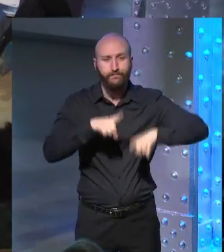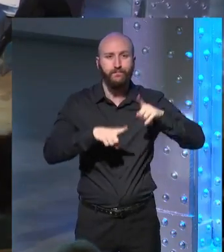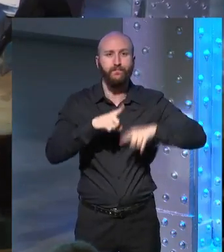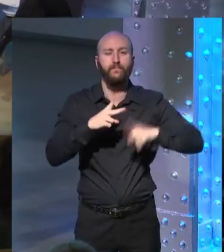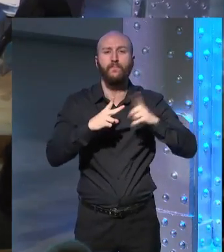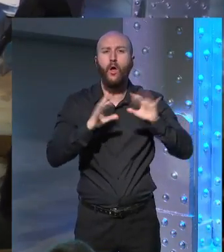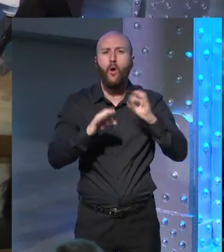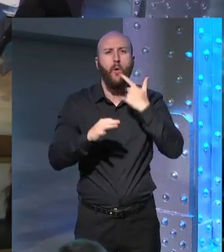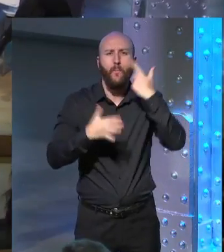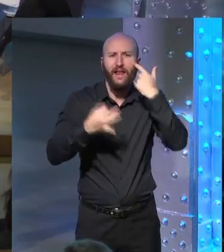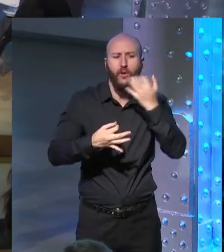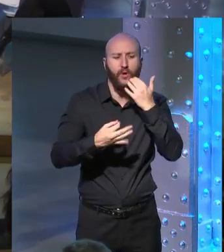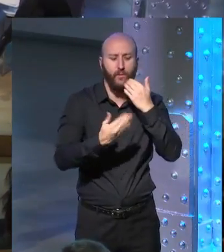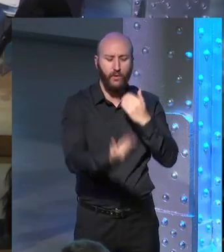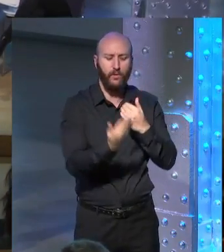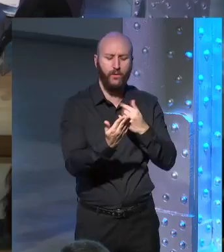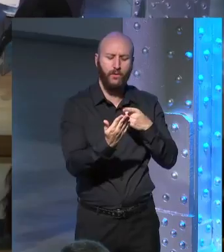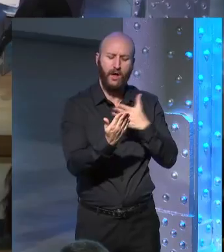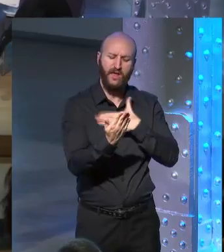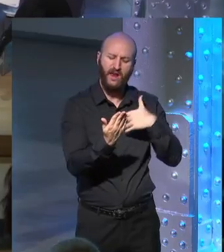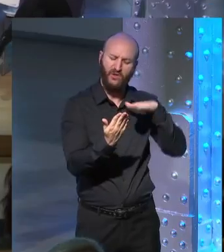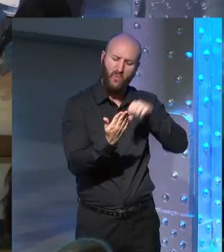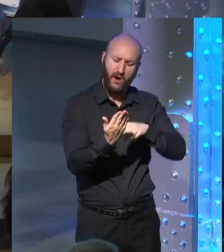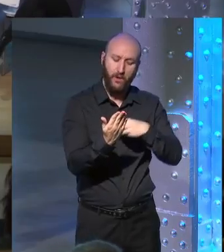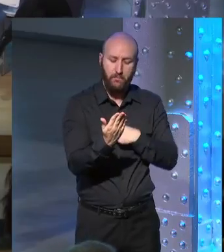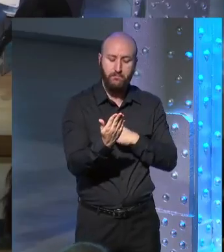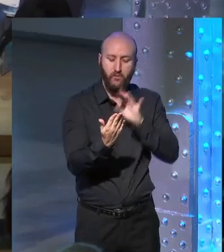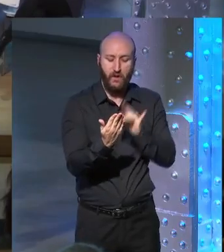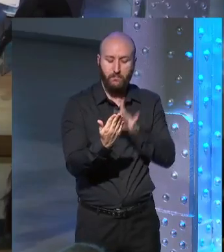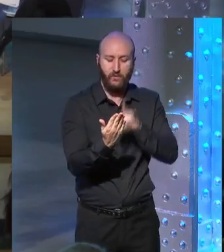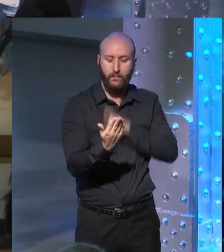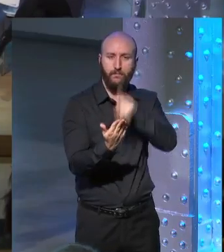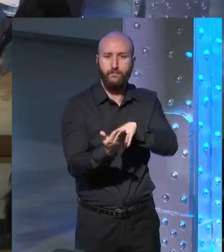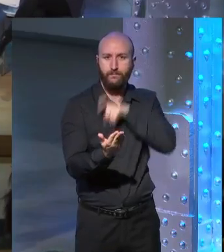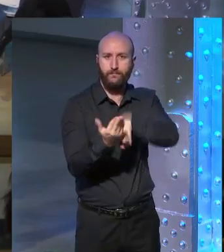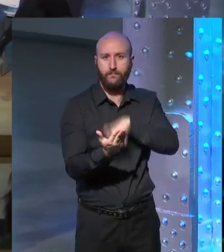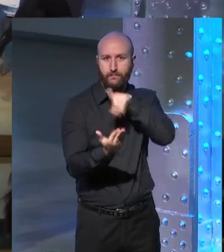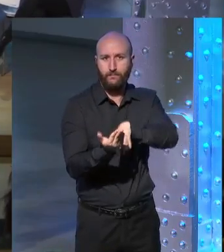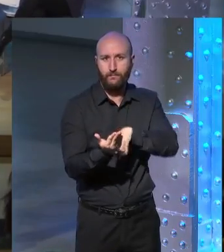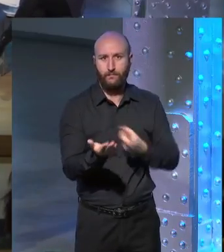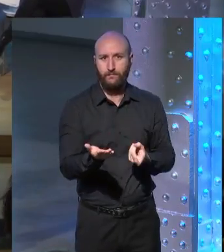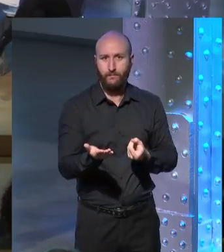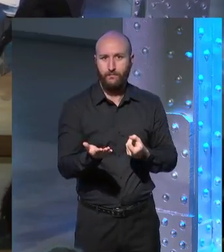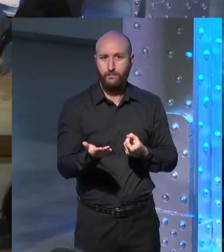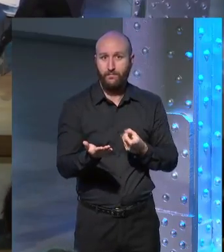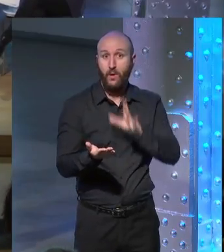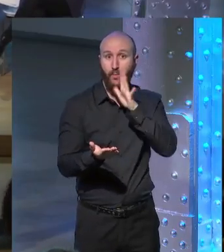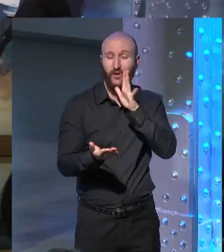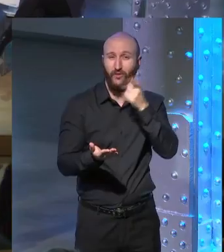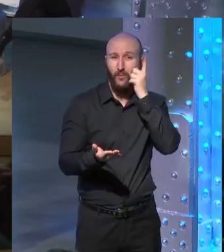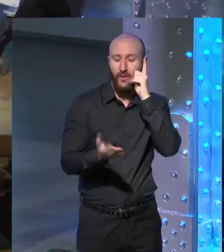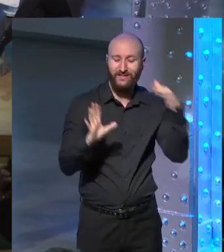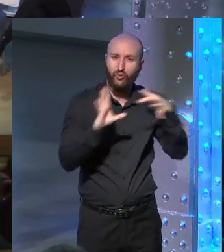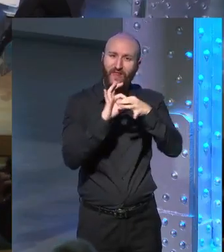¿quieres comprar? Sí. Y como les tenemos el dispositivo sincronizado con la